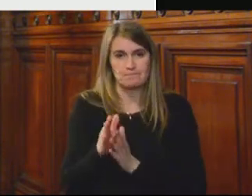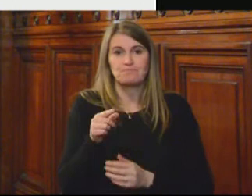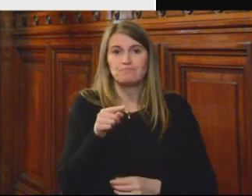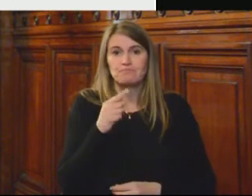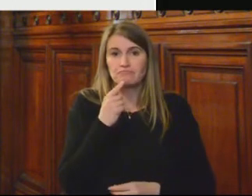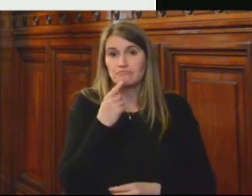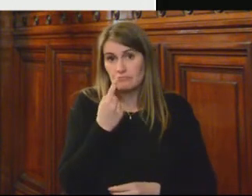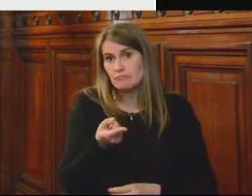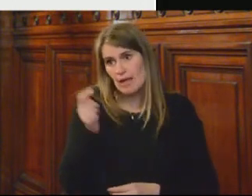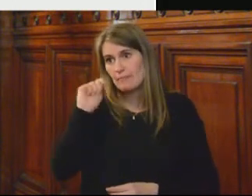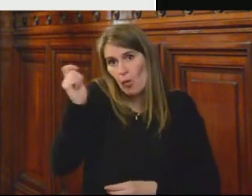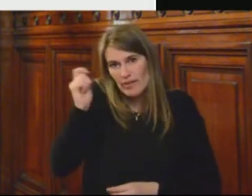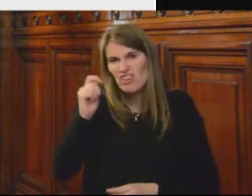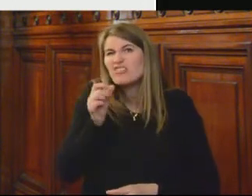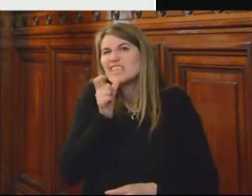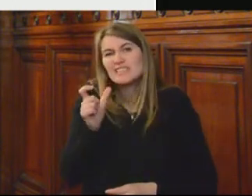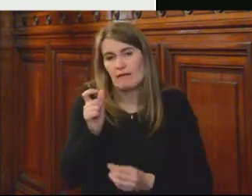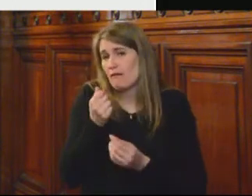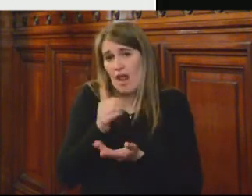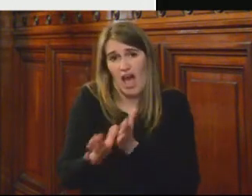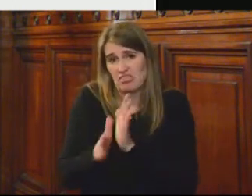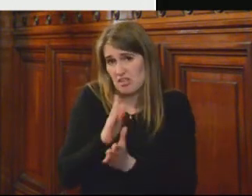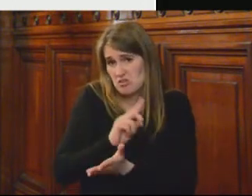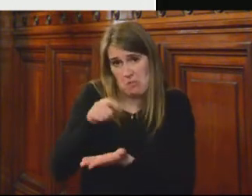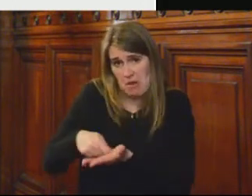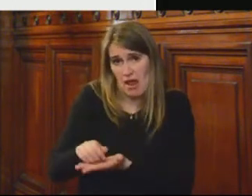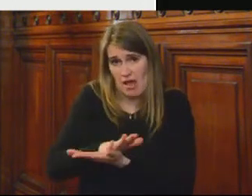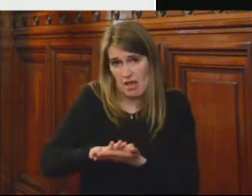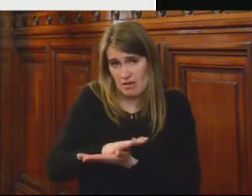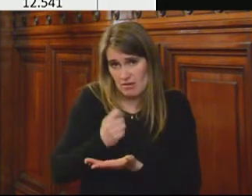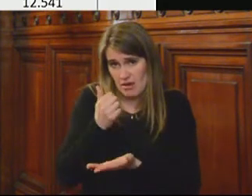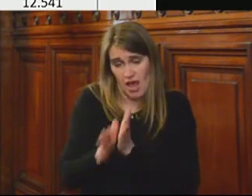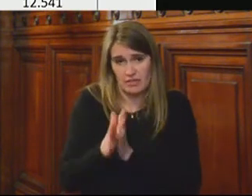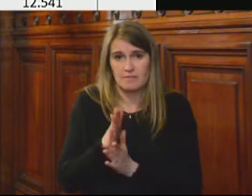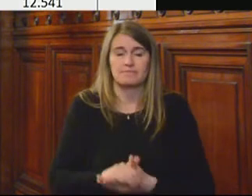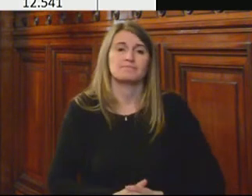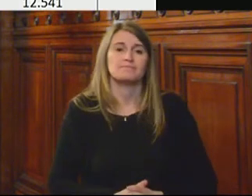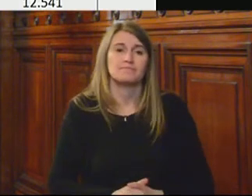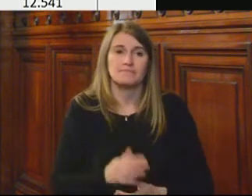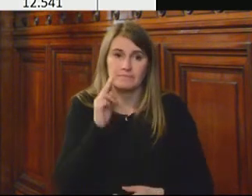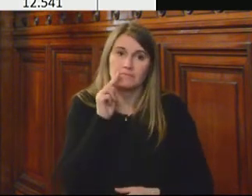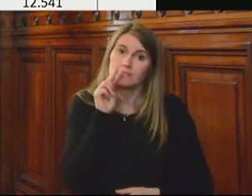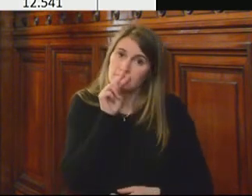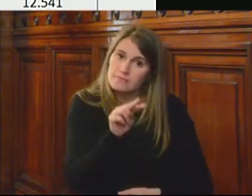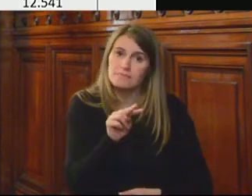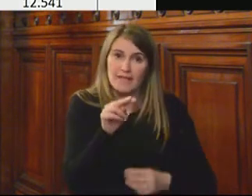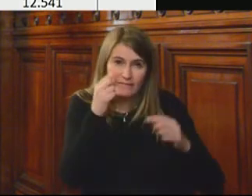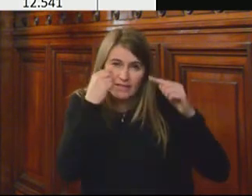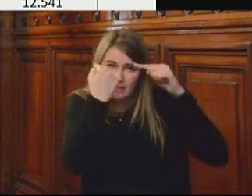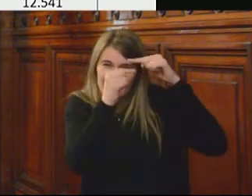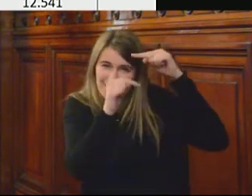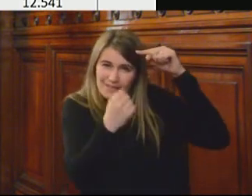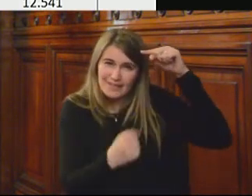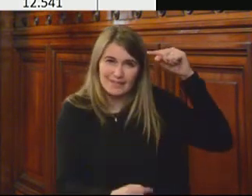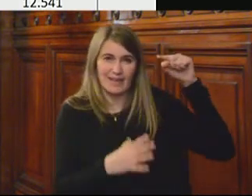son de carácter gratuito para todos y para todas en nuestro país. Adelante. Ahí pueden ver igualmente discriminada